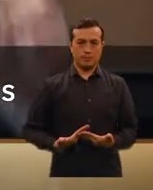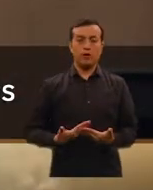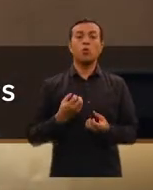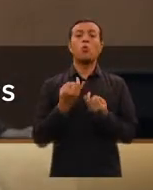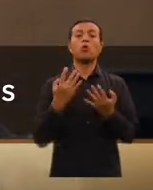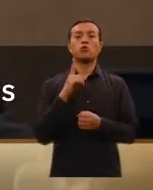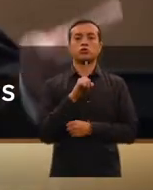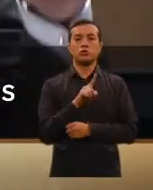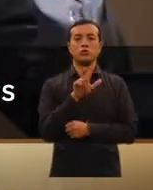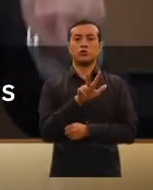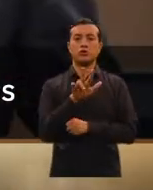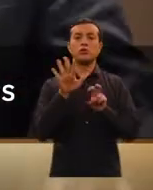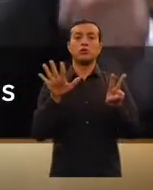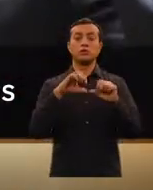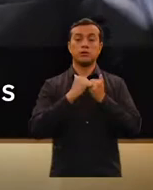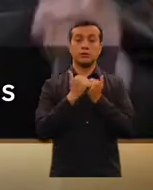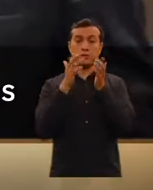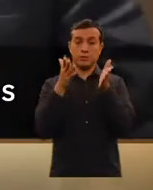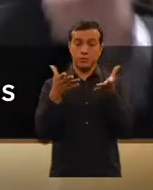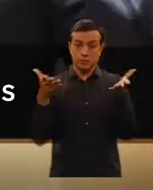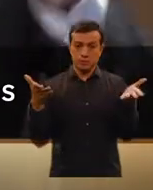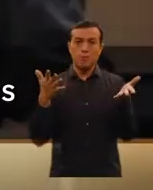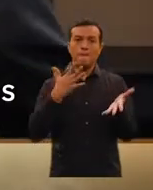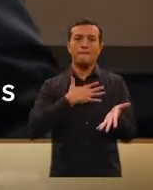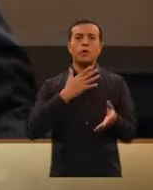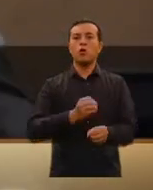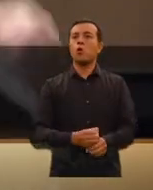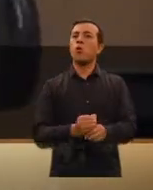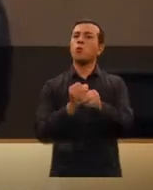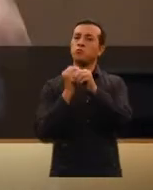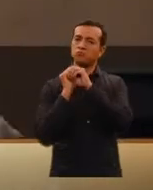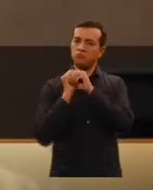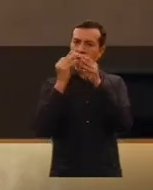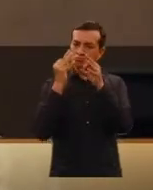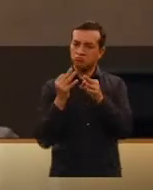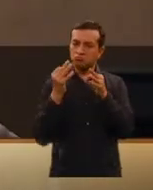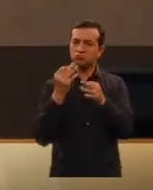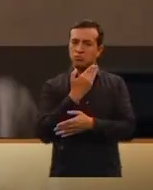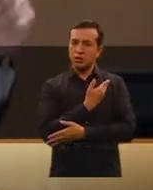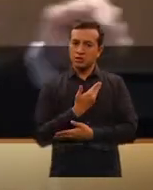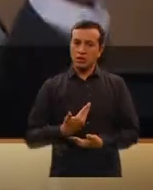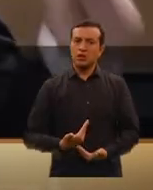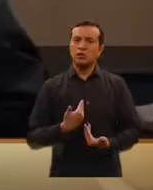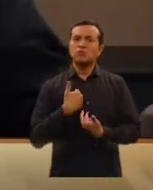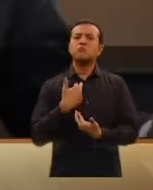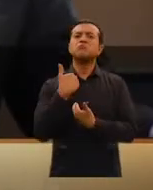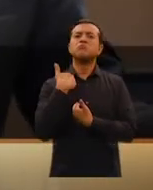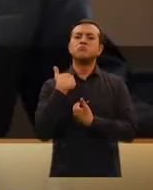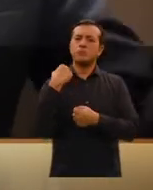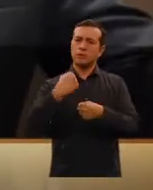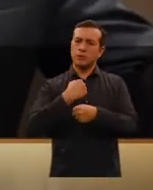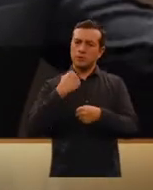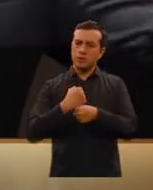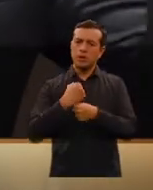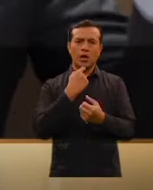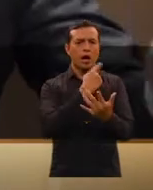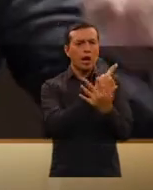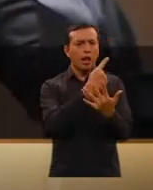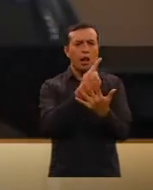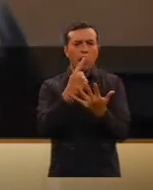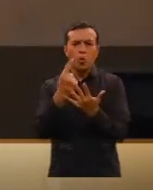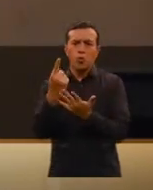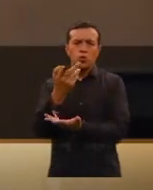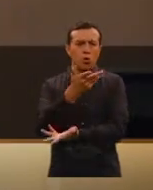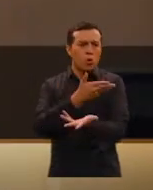el presidente de los 137 asambleístas y mi obligación desde ese espacio es